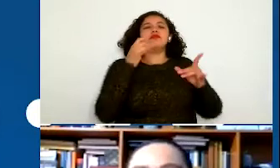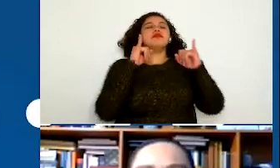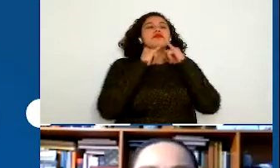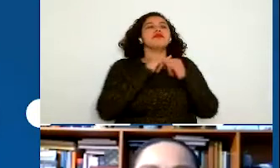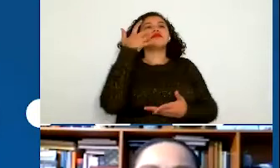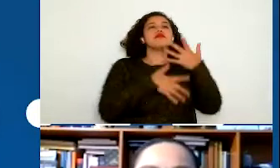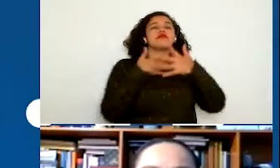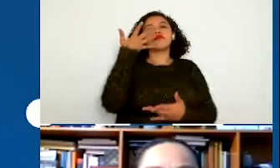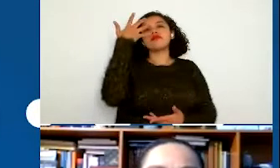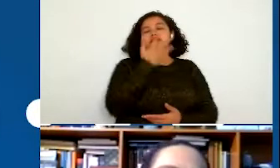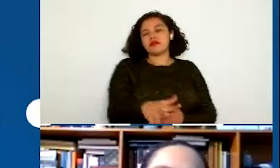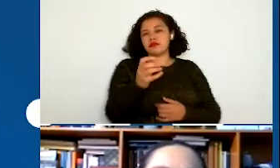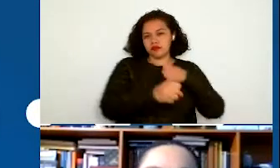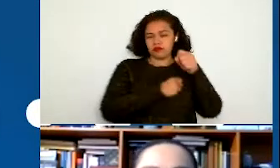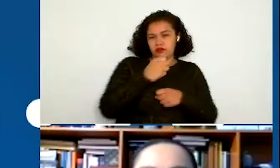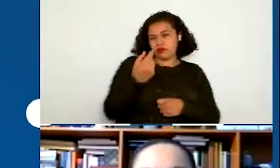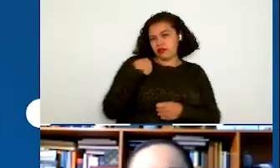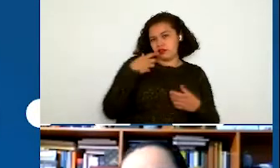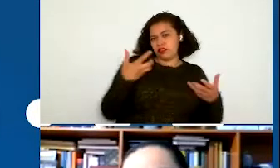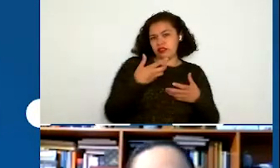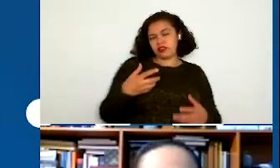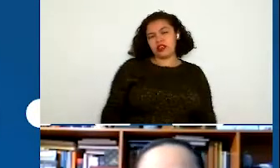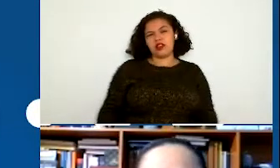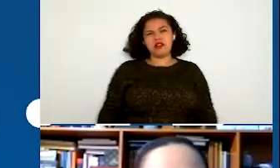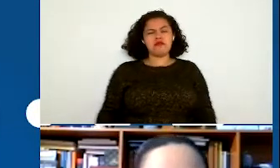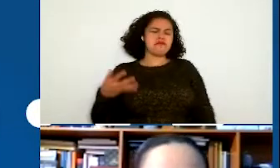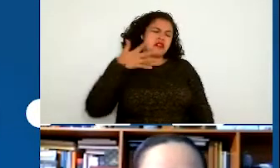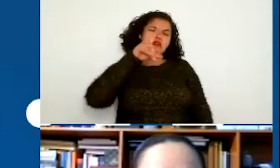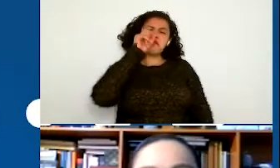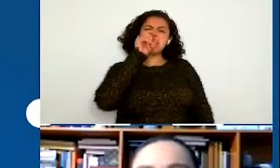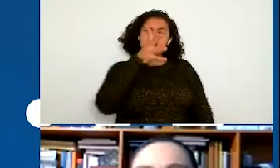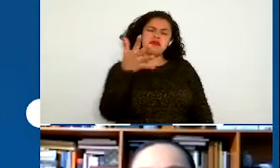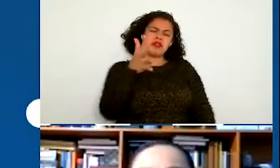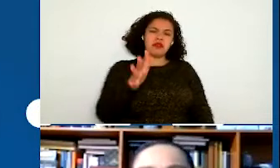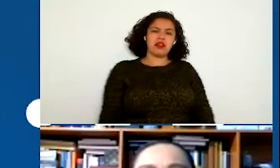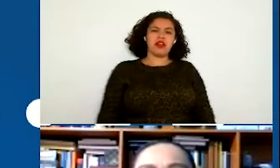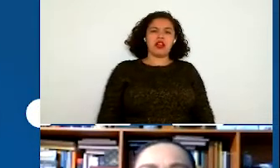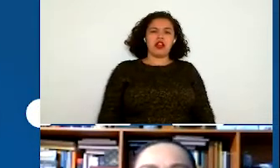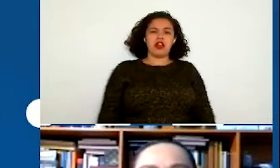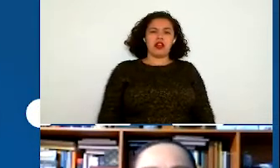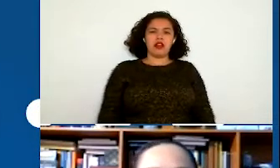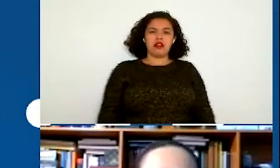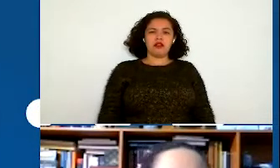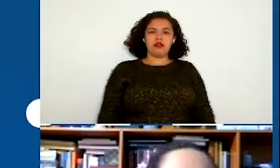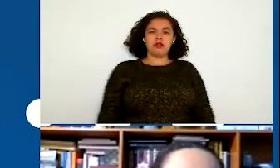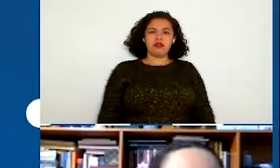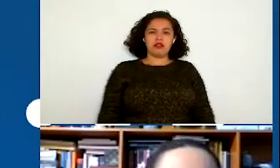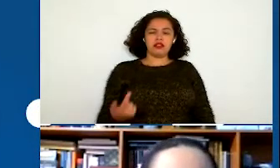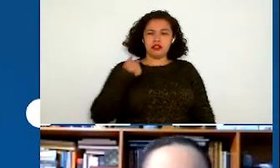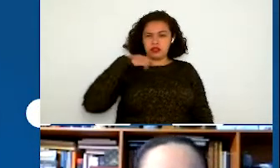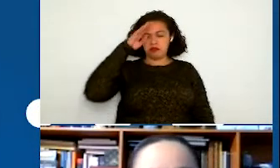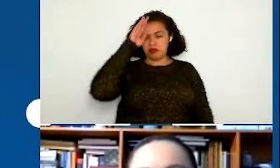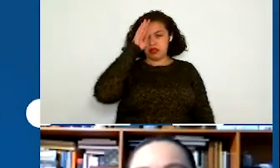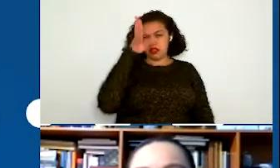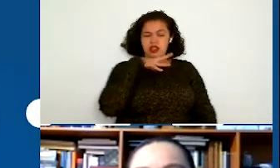15 años y haciendo pues más o menos lo mismo. Y entonces pienso que pues esto, como hago todos